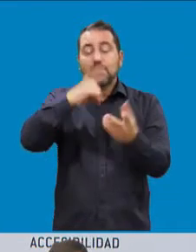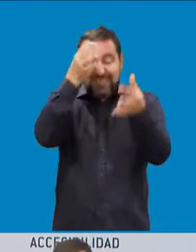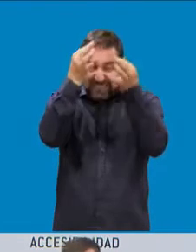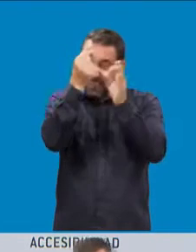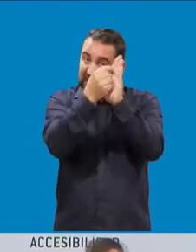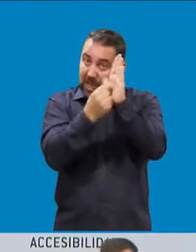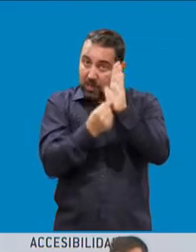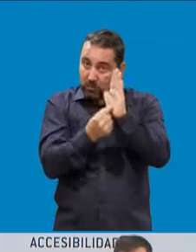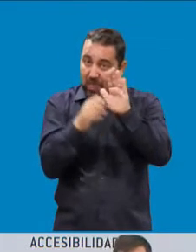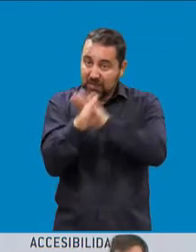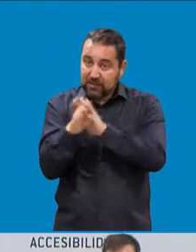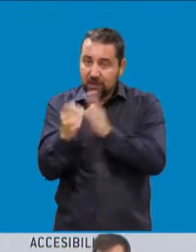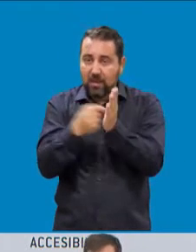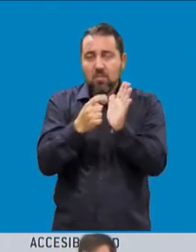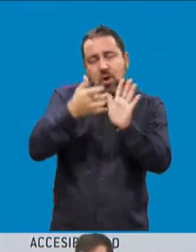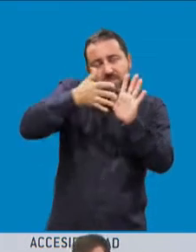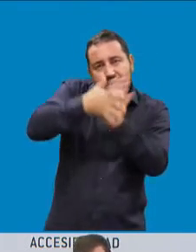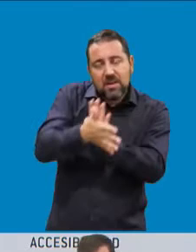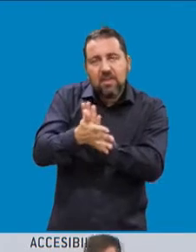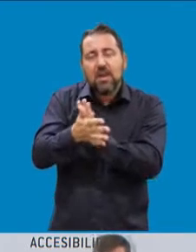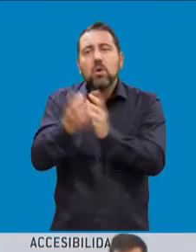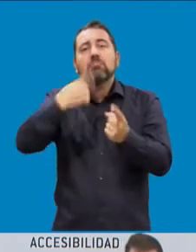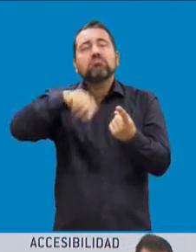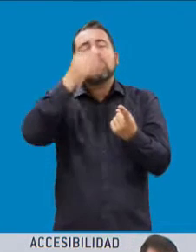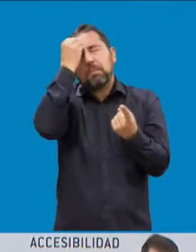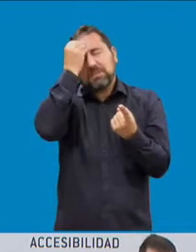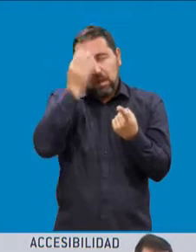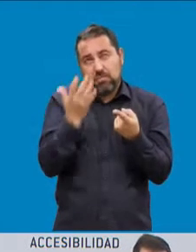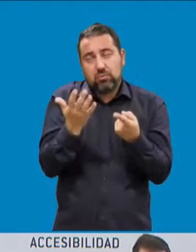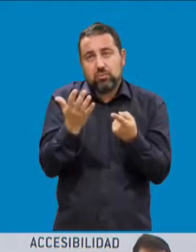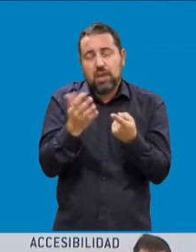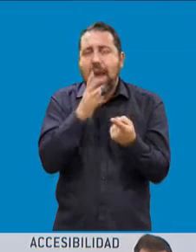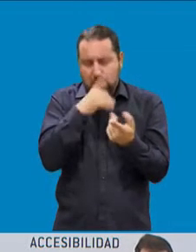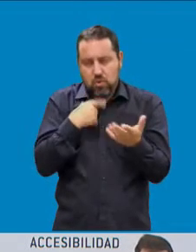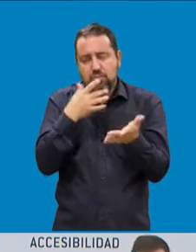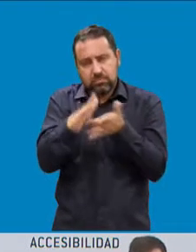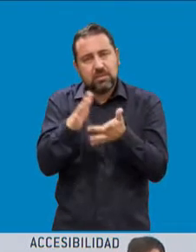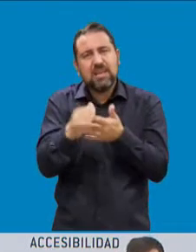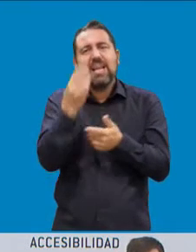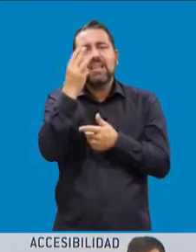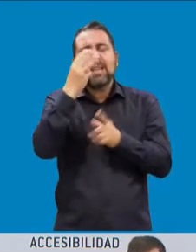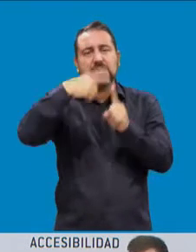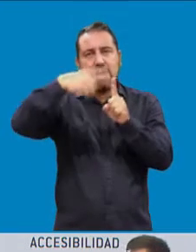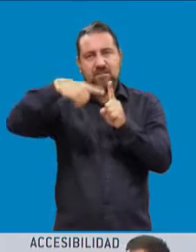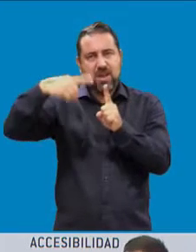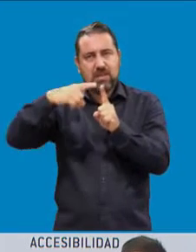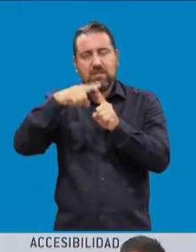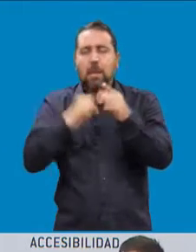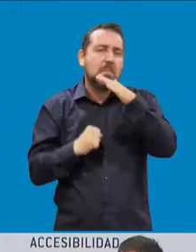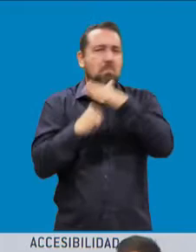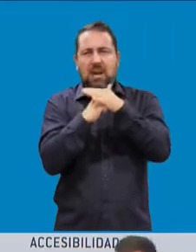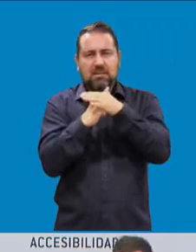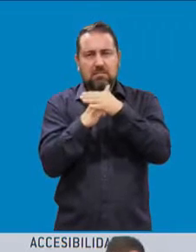consistió en definir una serie de criterios de accesibilidad que se pensaron ahora